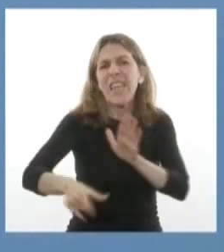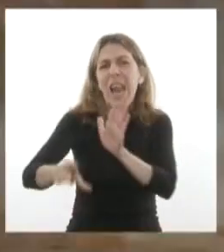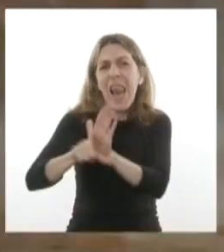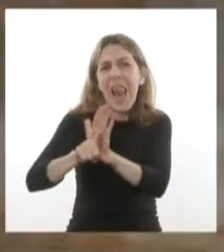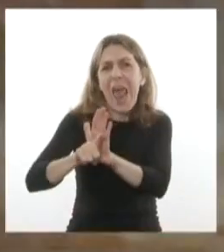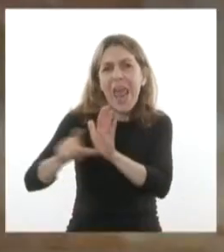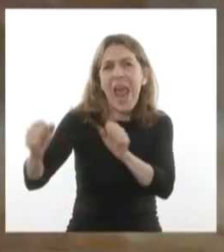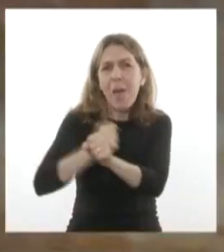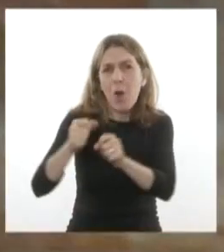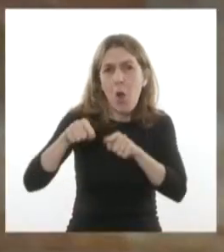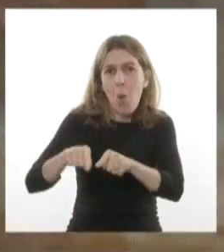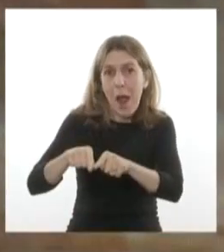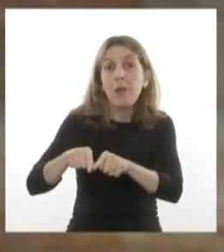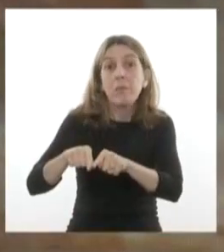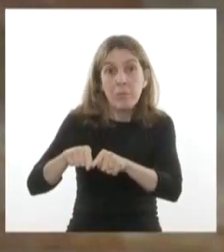sea